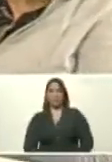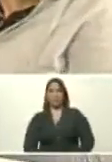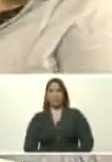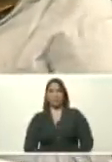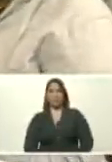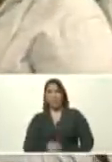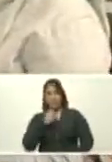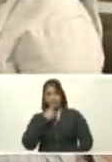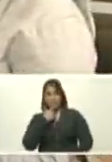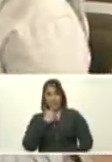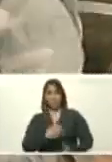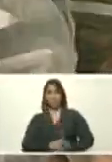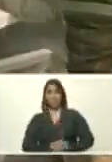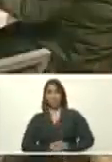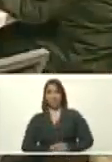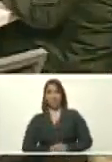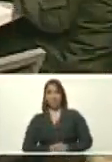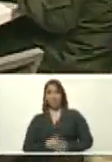Hermosa.